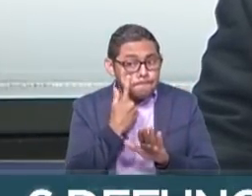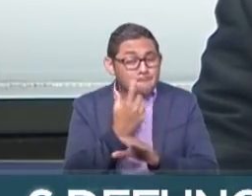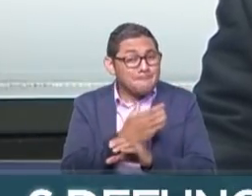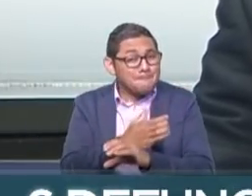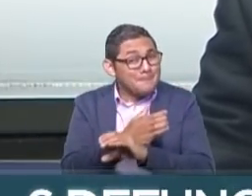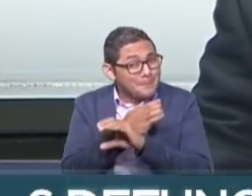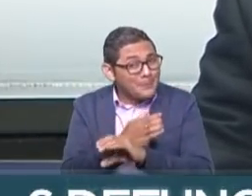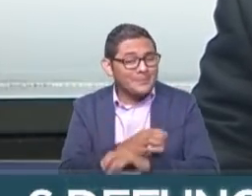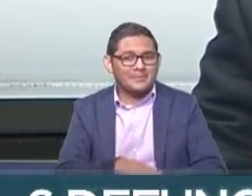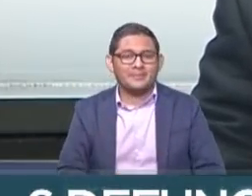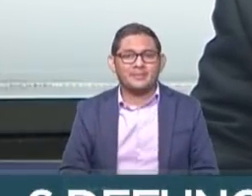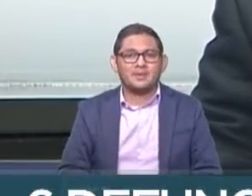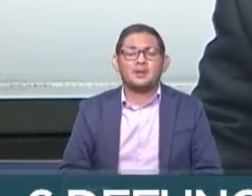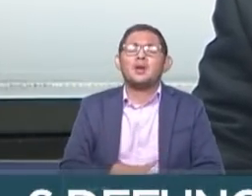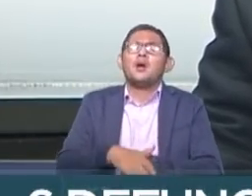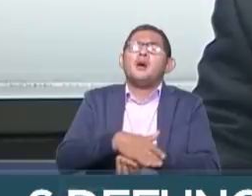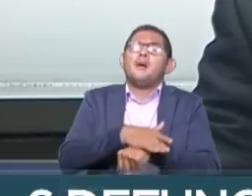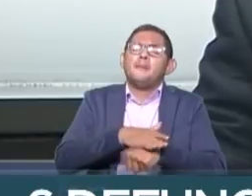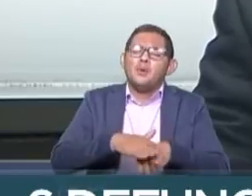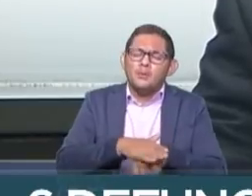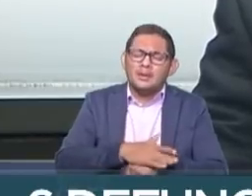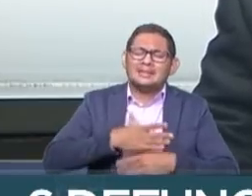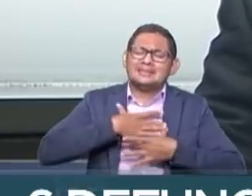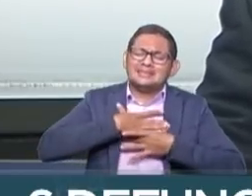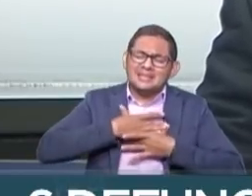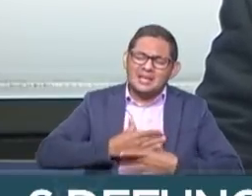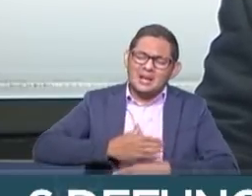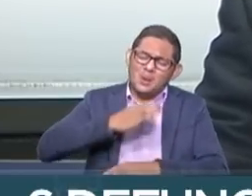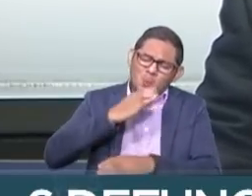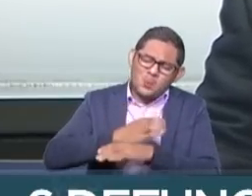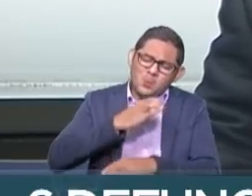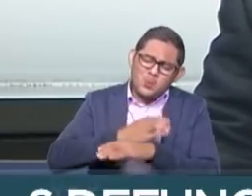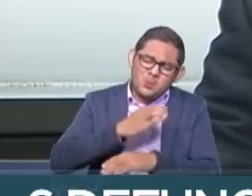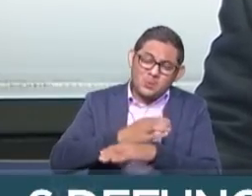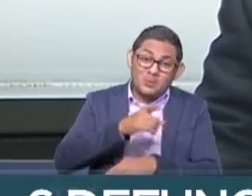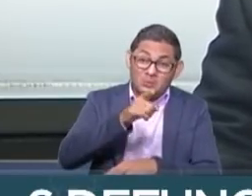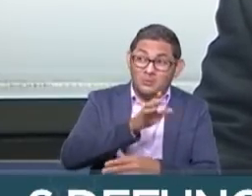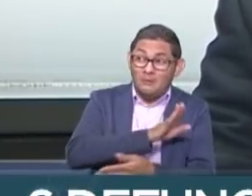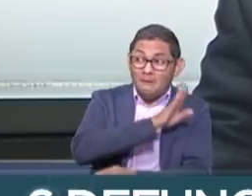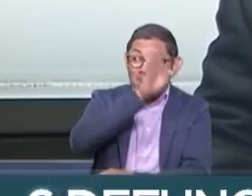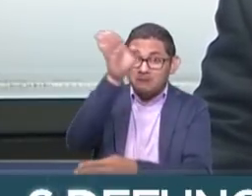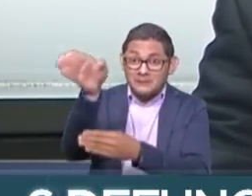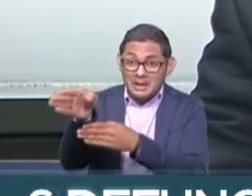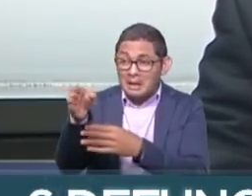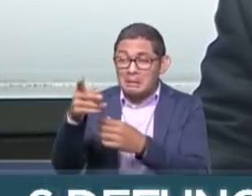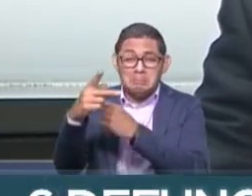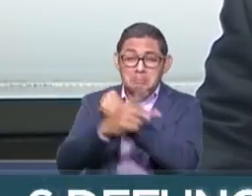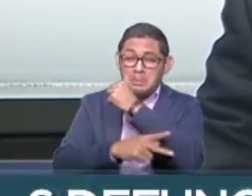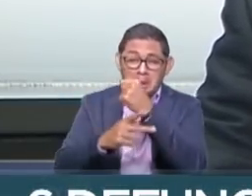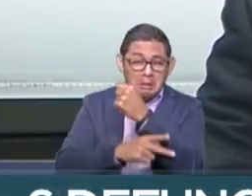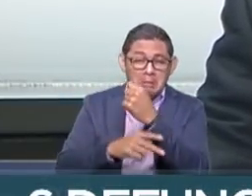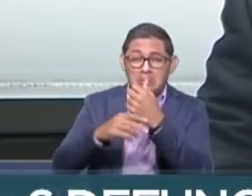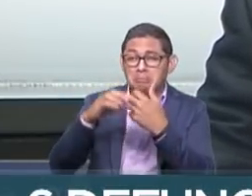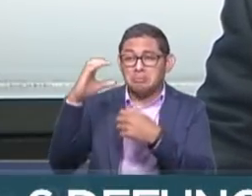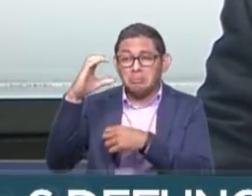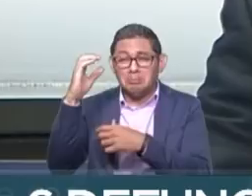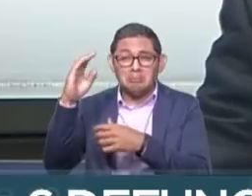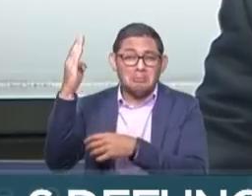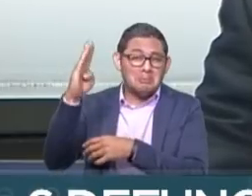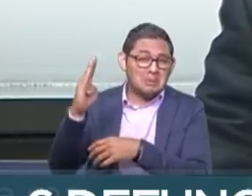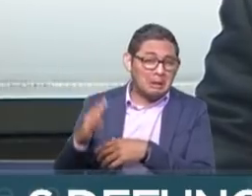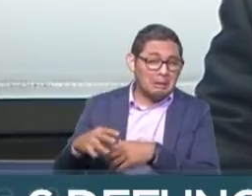por favor todas las medidas de bioseguridad durante la estancia en estos países.